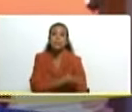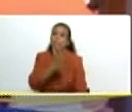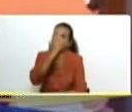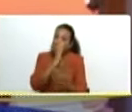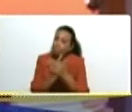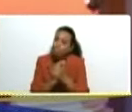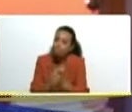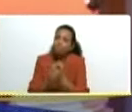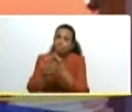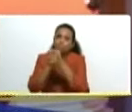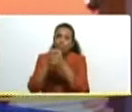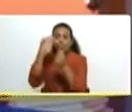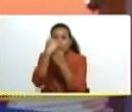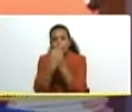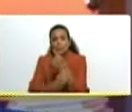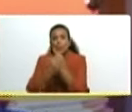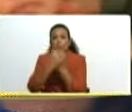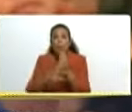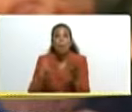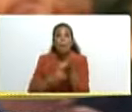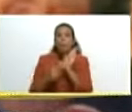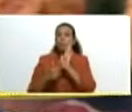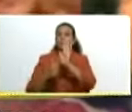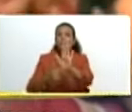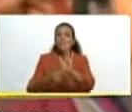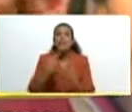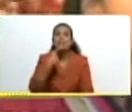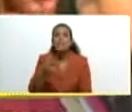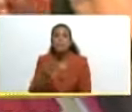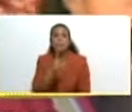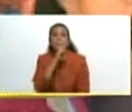Palestina, con la verdad de Palestina,